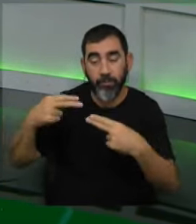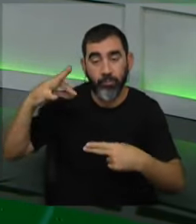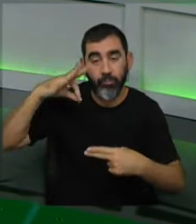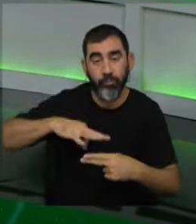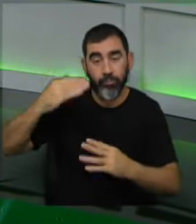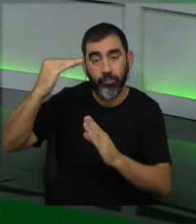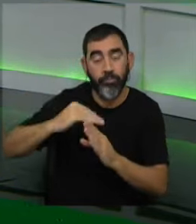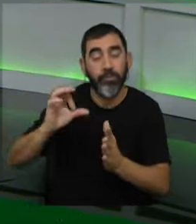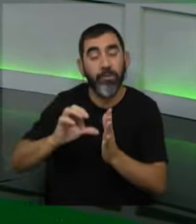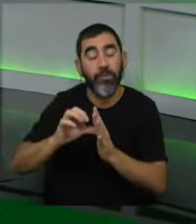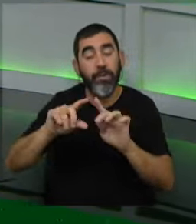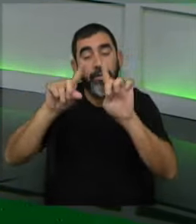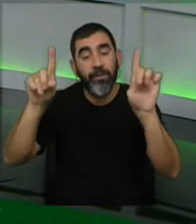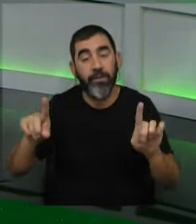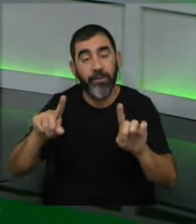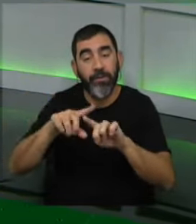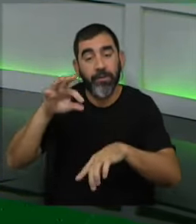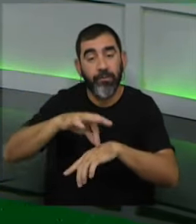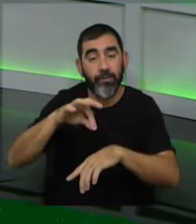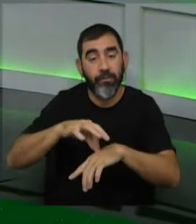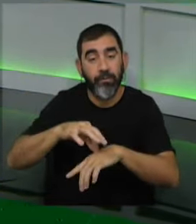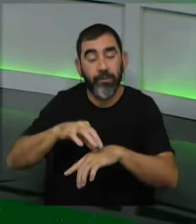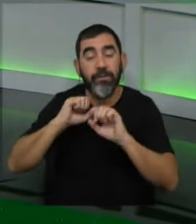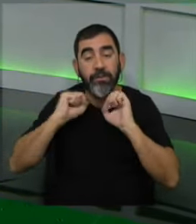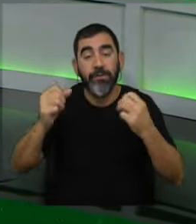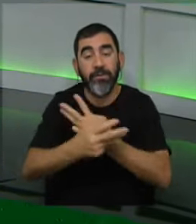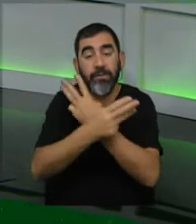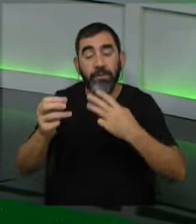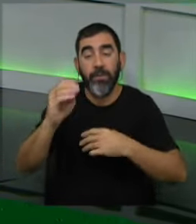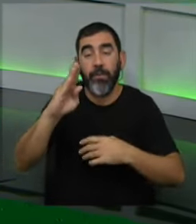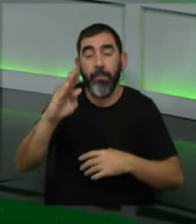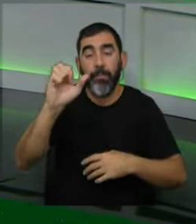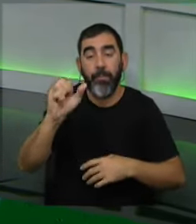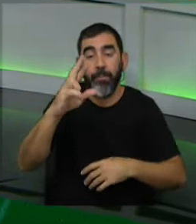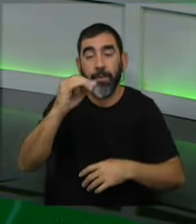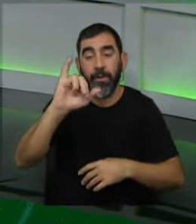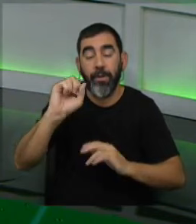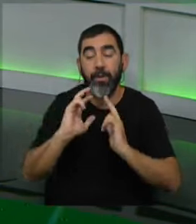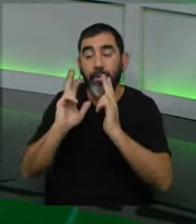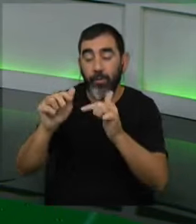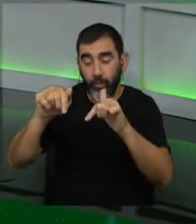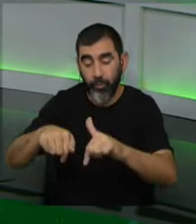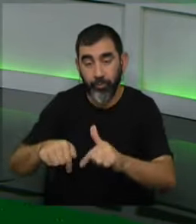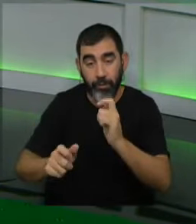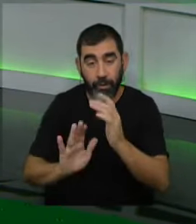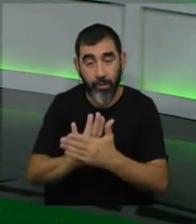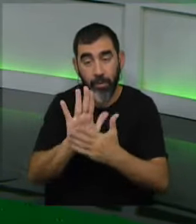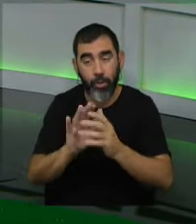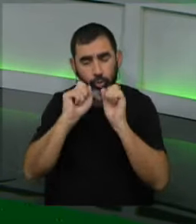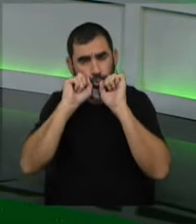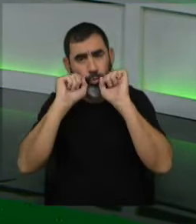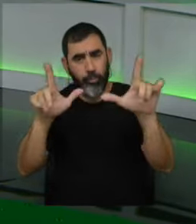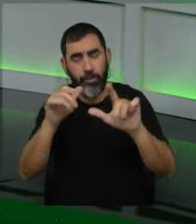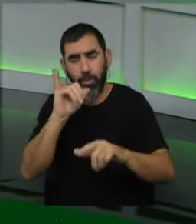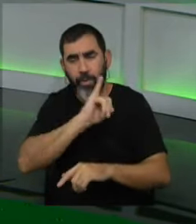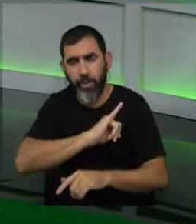el nuevo sistema de certificaciones médicas la secretaria general del pit nelvia Pereira dijo aquí en tv ciudad que hubo sorpresa por las